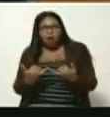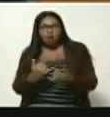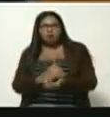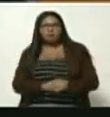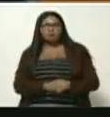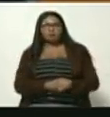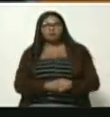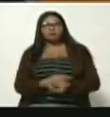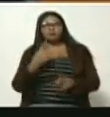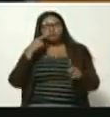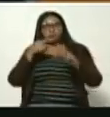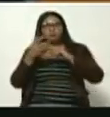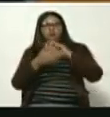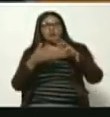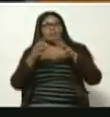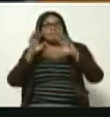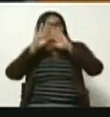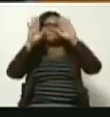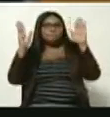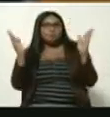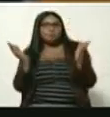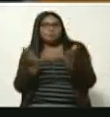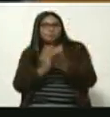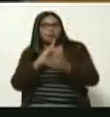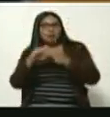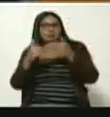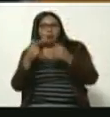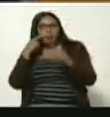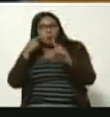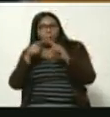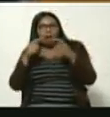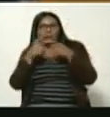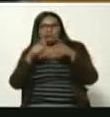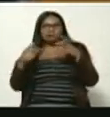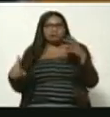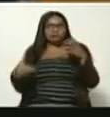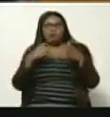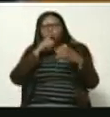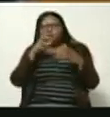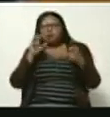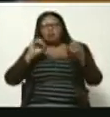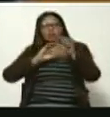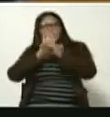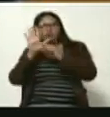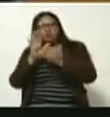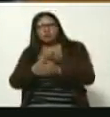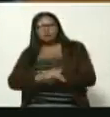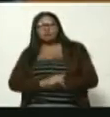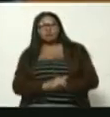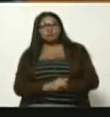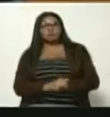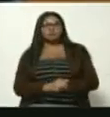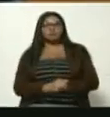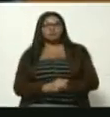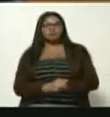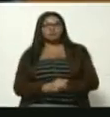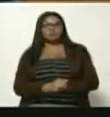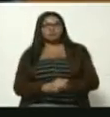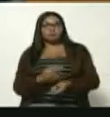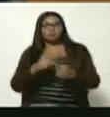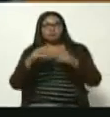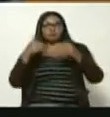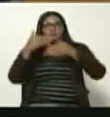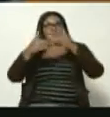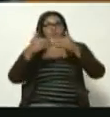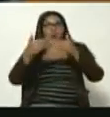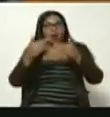Se trata de una crisis mundial que ciertamente desencadenó la pandemia de la COVID-19, pero que va más